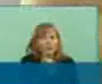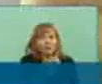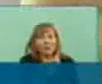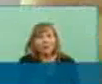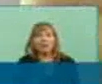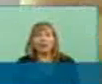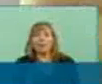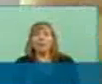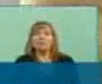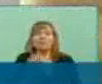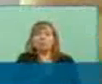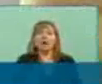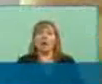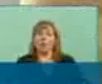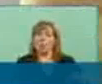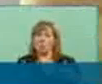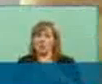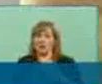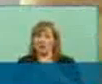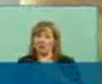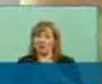le pongamos unidad,